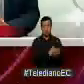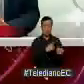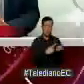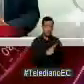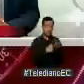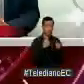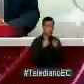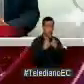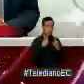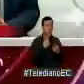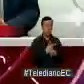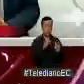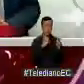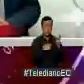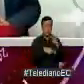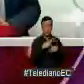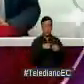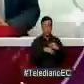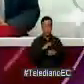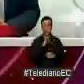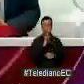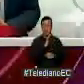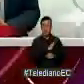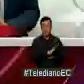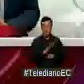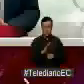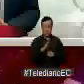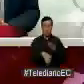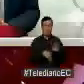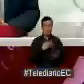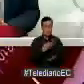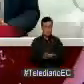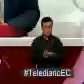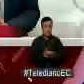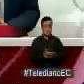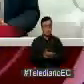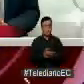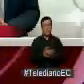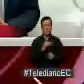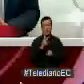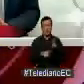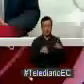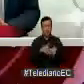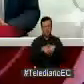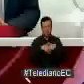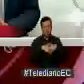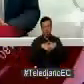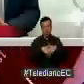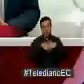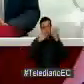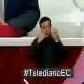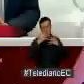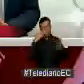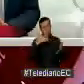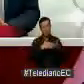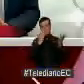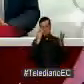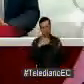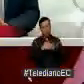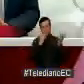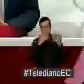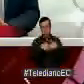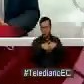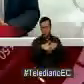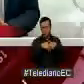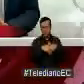negociaba el Tratado de Libre Comercio con los Estados Unidos, se presentaron una serie de manifestaciones y protestas en contra de aquel